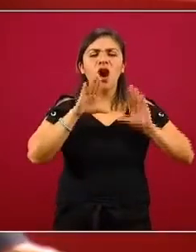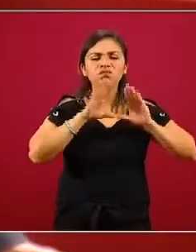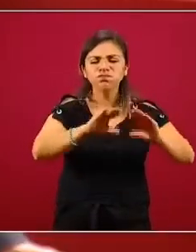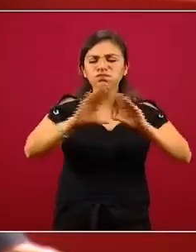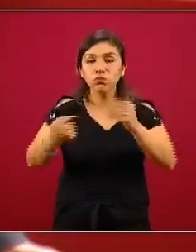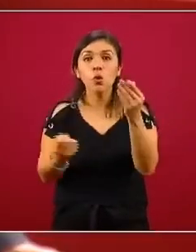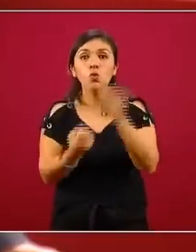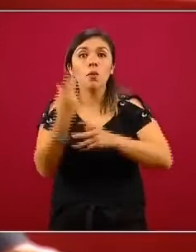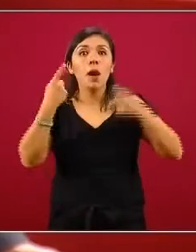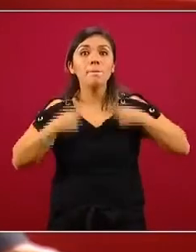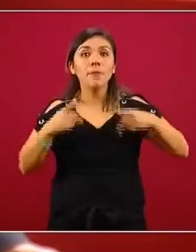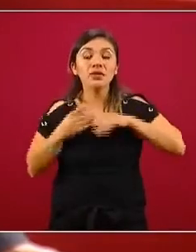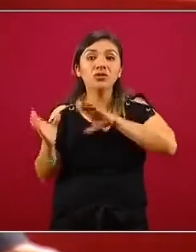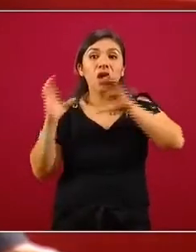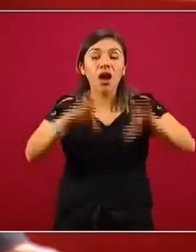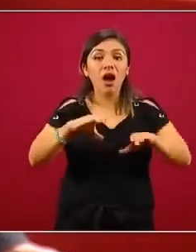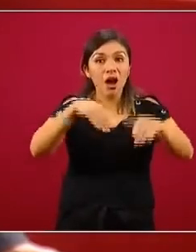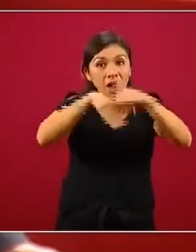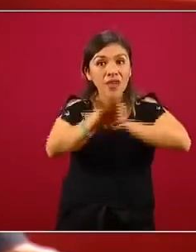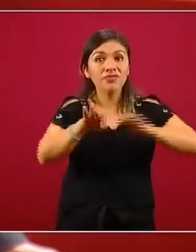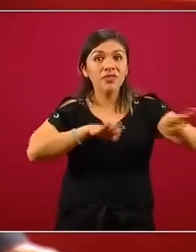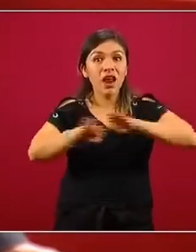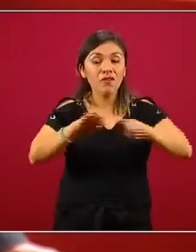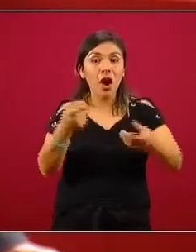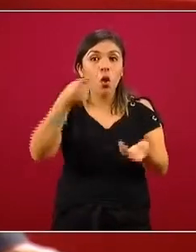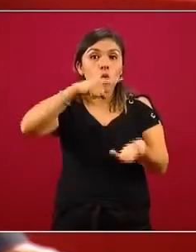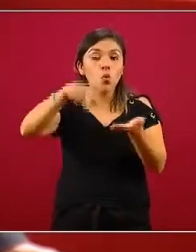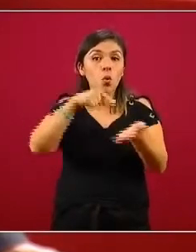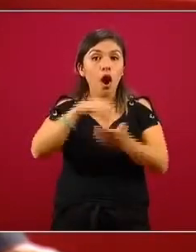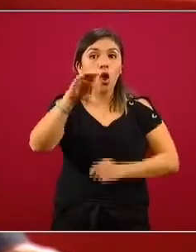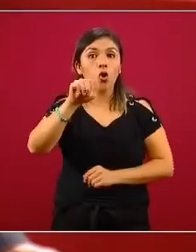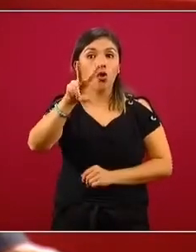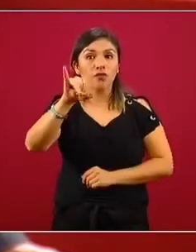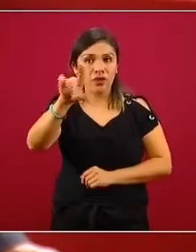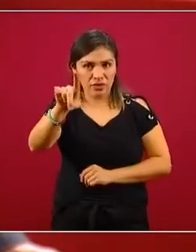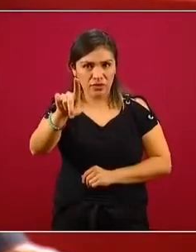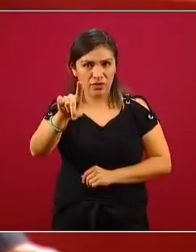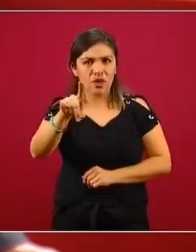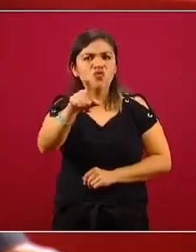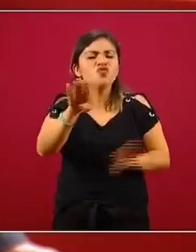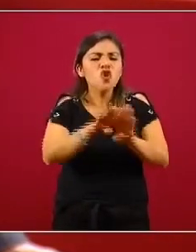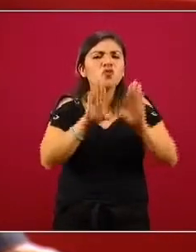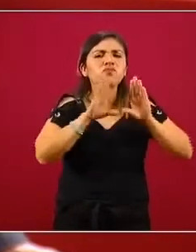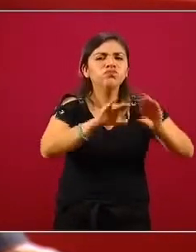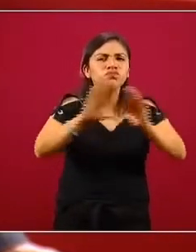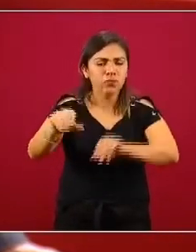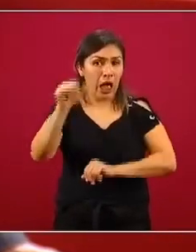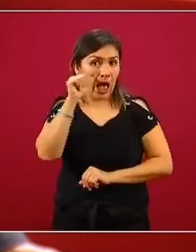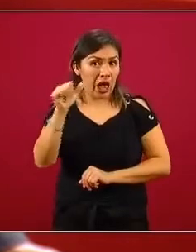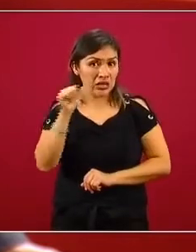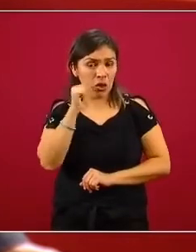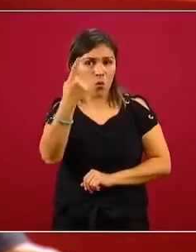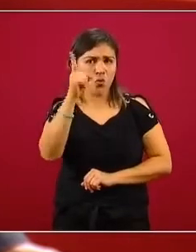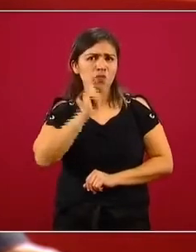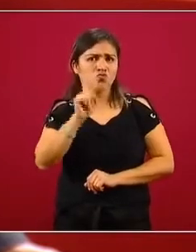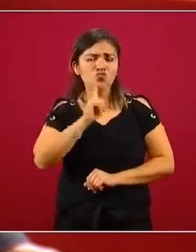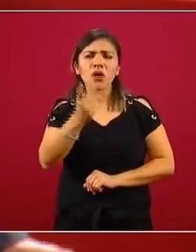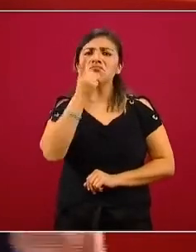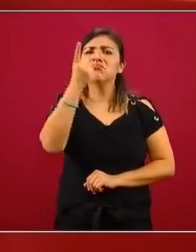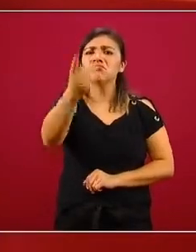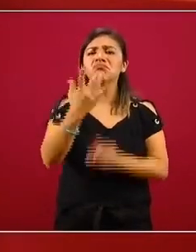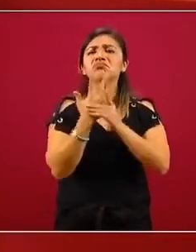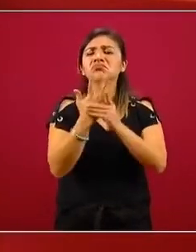está entrando a las áreas COVID. Lo digo porque el día de ayer se manifestaba una de sus compañeras y mencionaba que no están recibiendo la